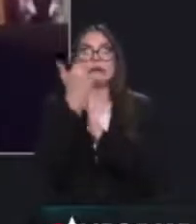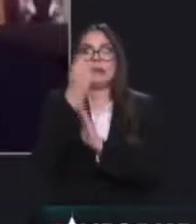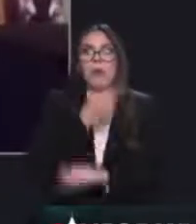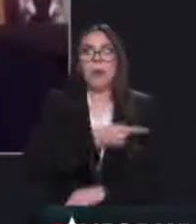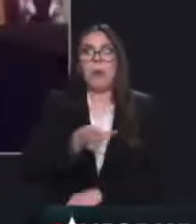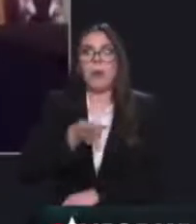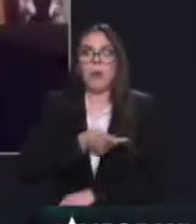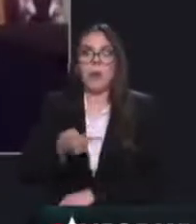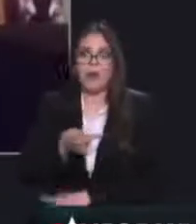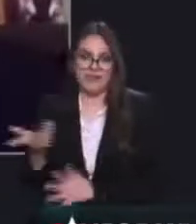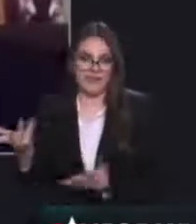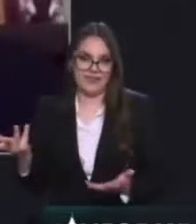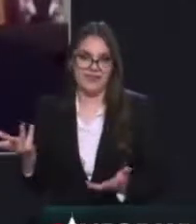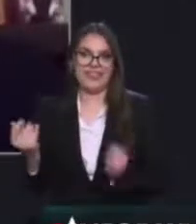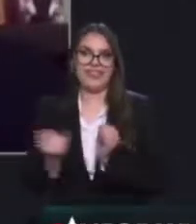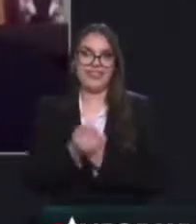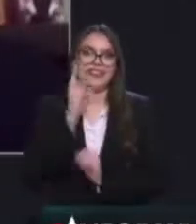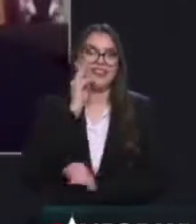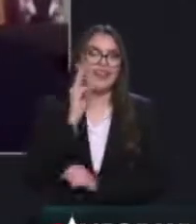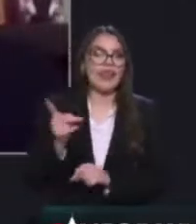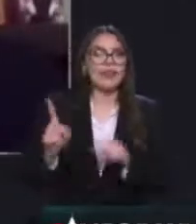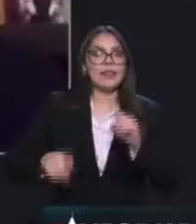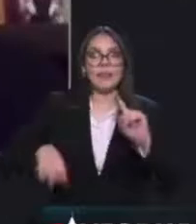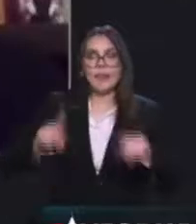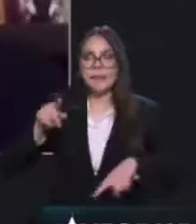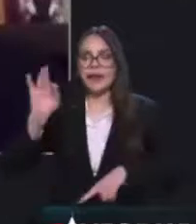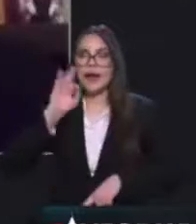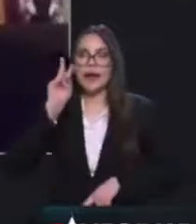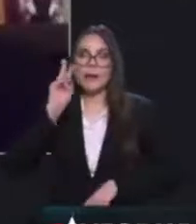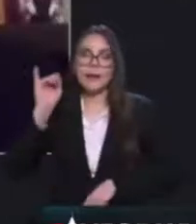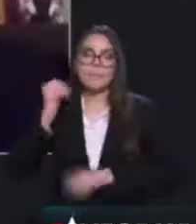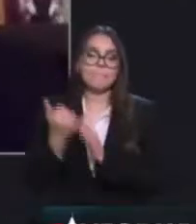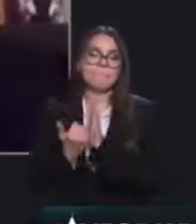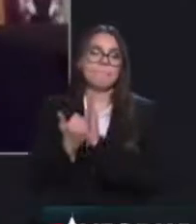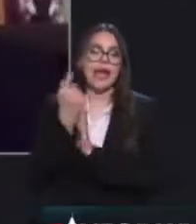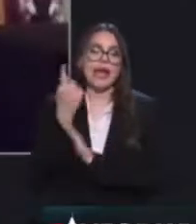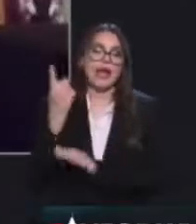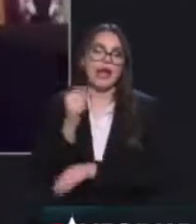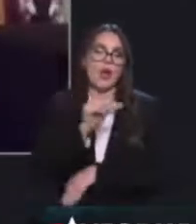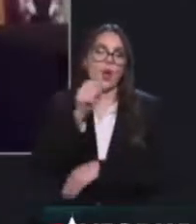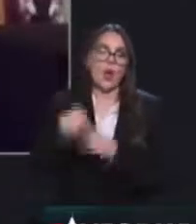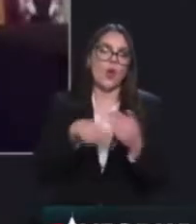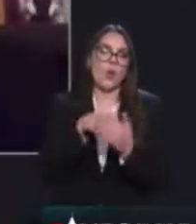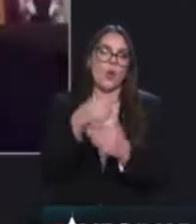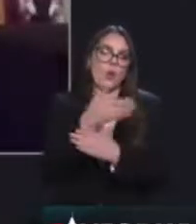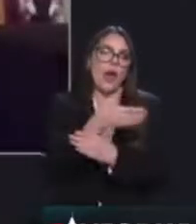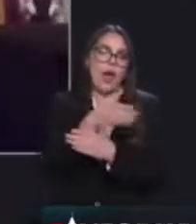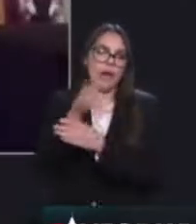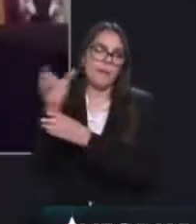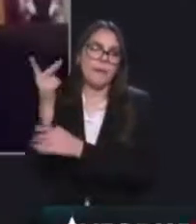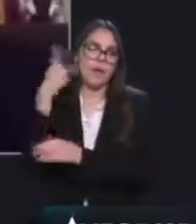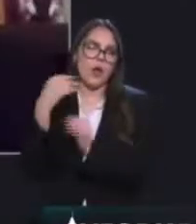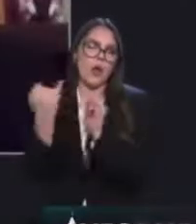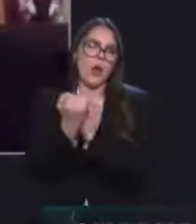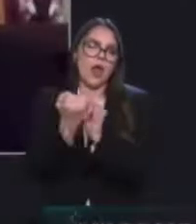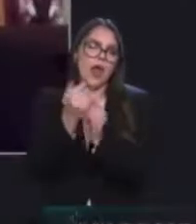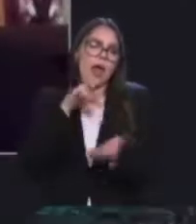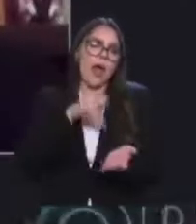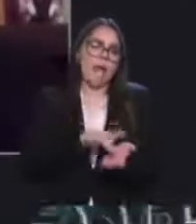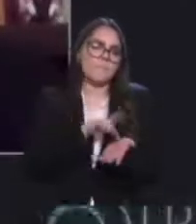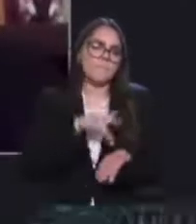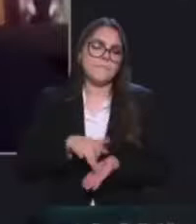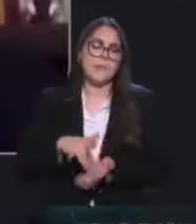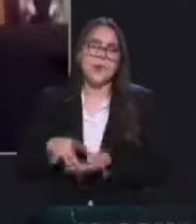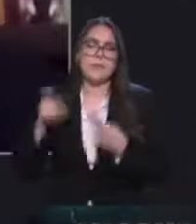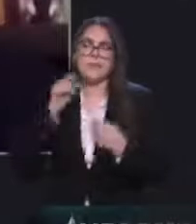la efectividad de la política social probablemente ha sido mayor en zonas rurales. Y también, bueno, cierto apoyo pues, de